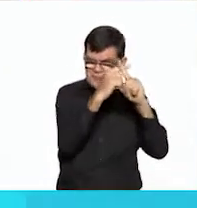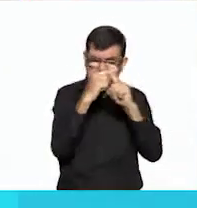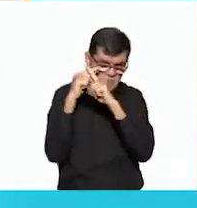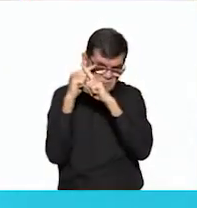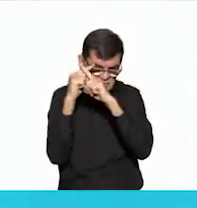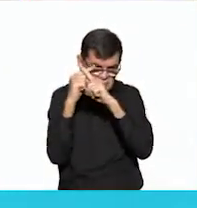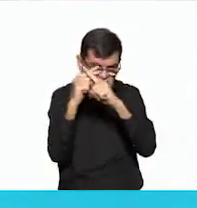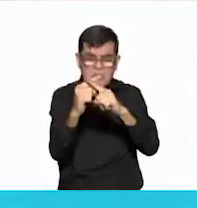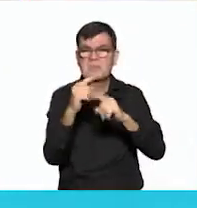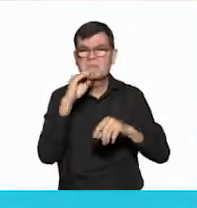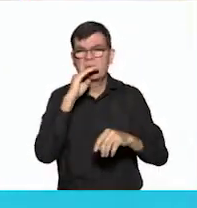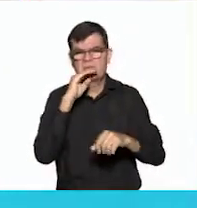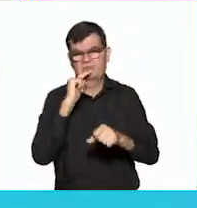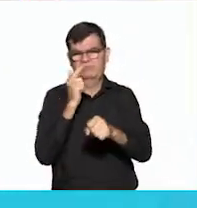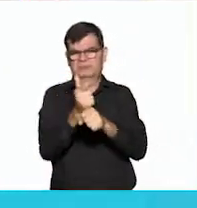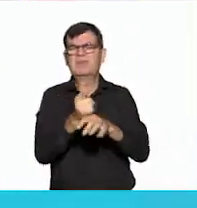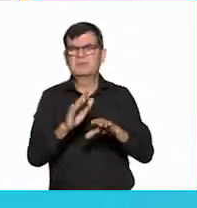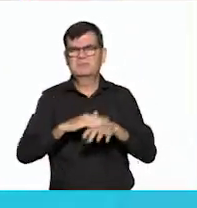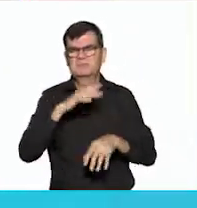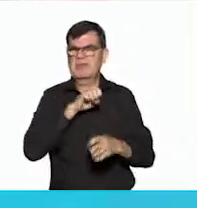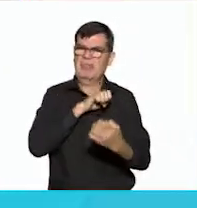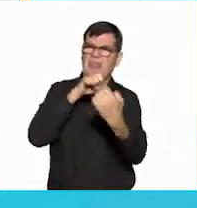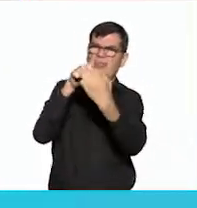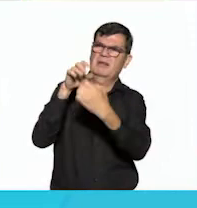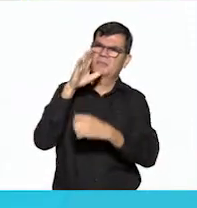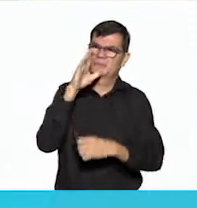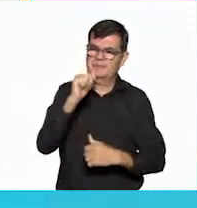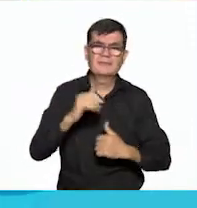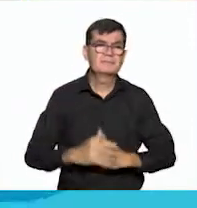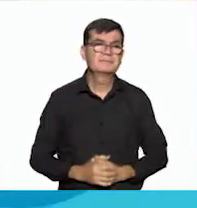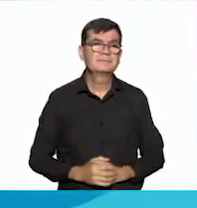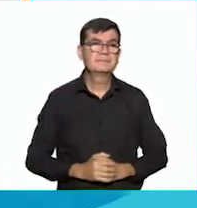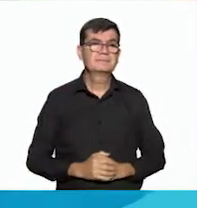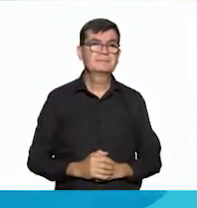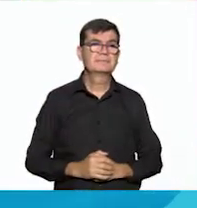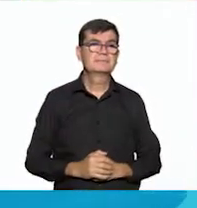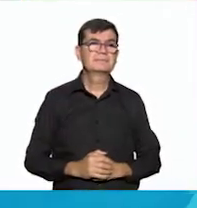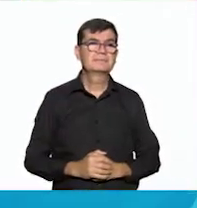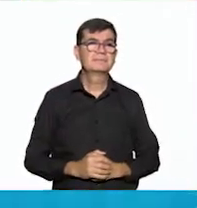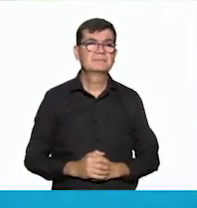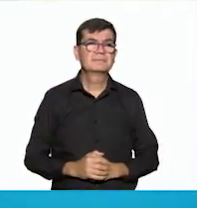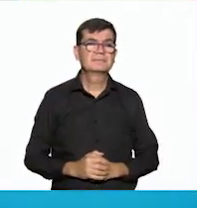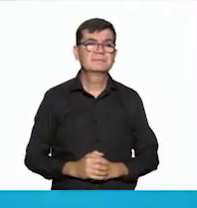los ojos, no las puedes engañar.